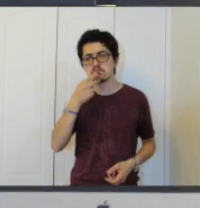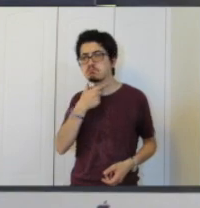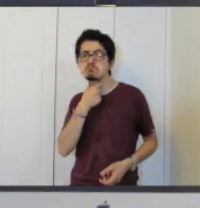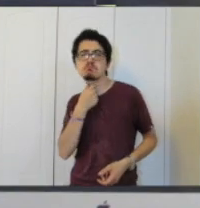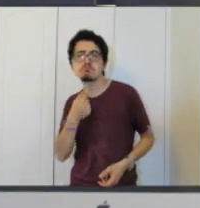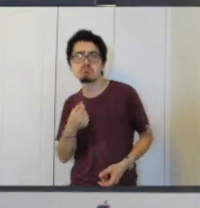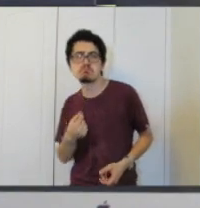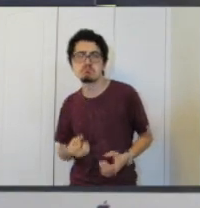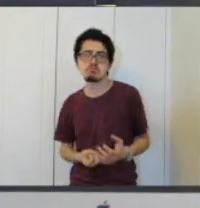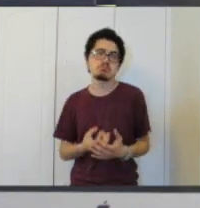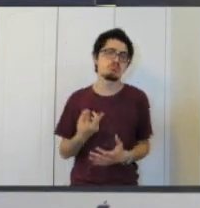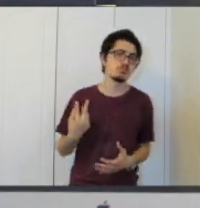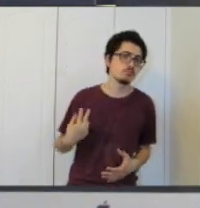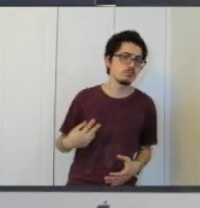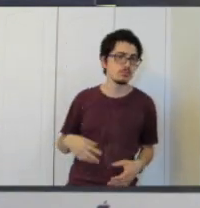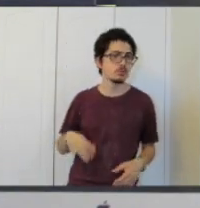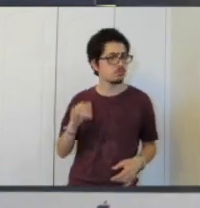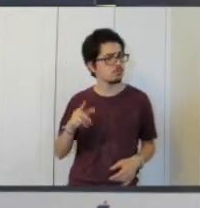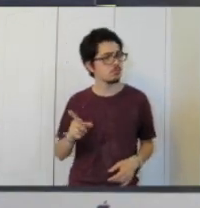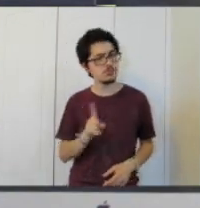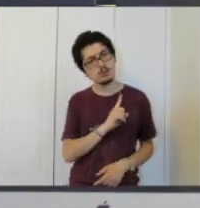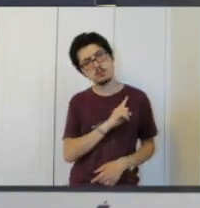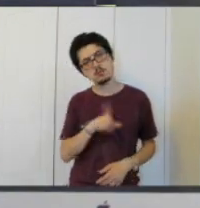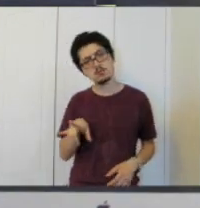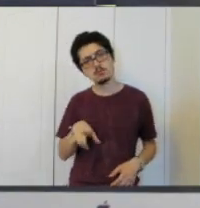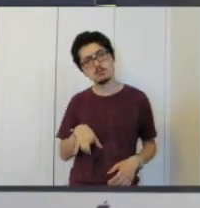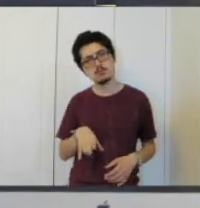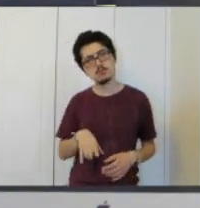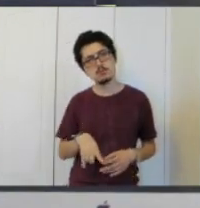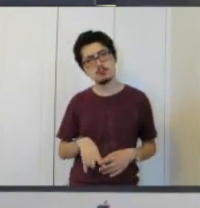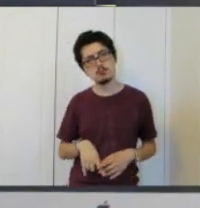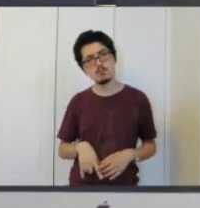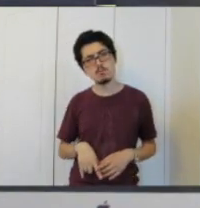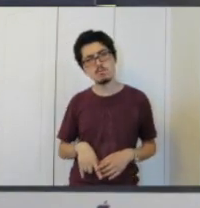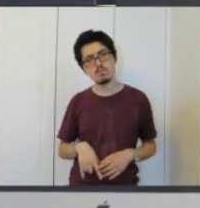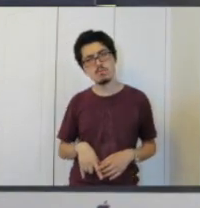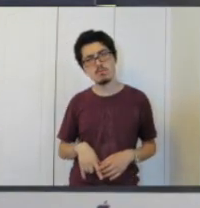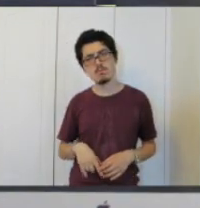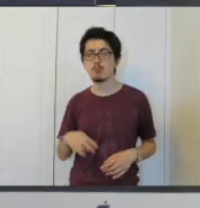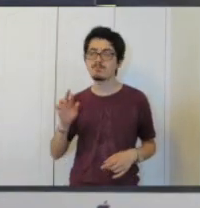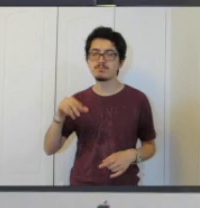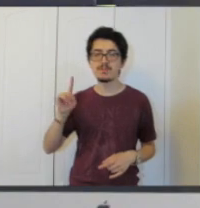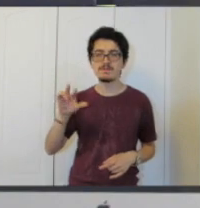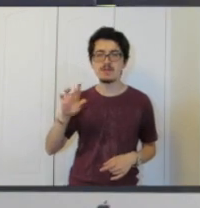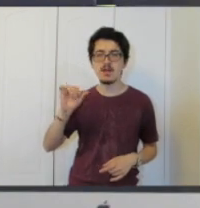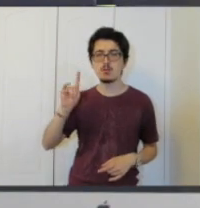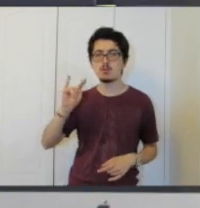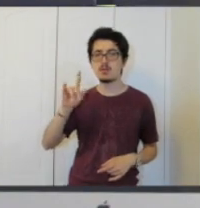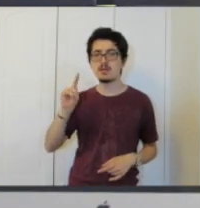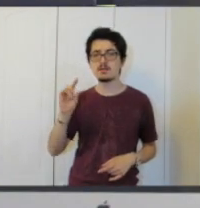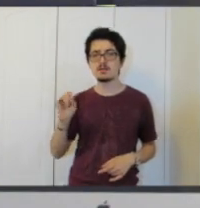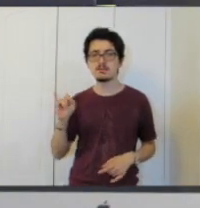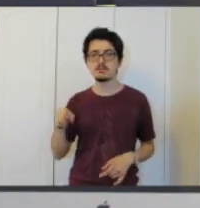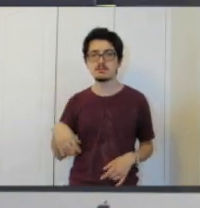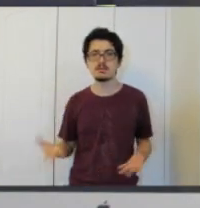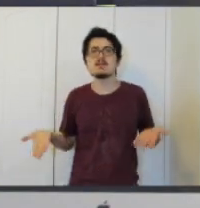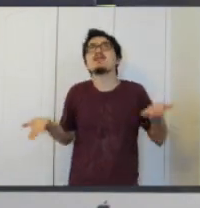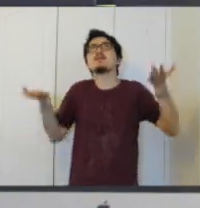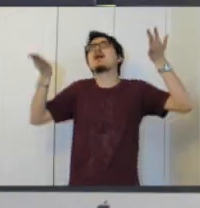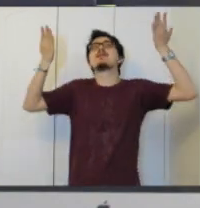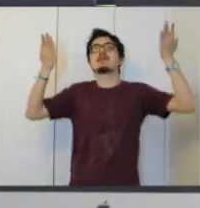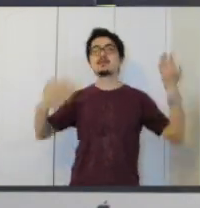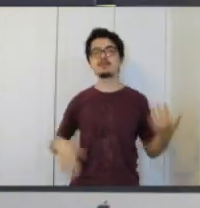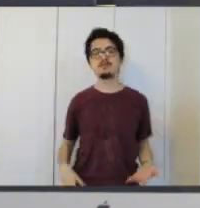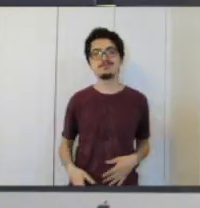pero joven, le encantó este libro, y obviamente cuando se lo presté para que lo leyera realmente le